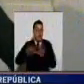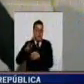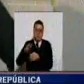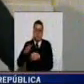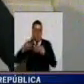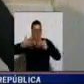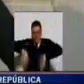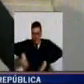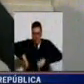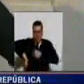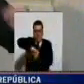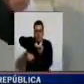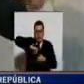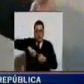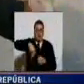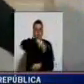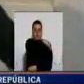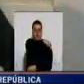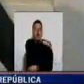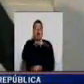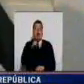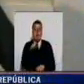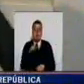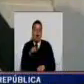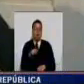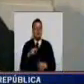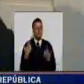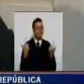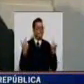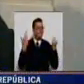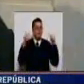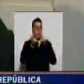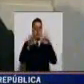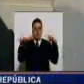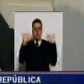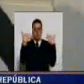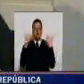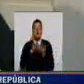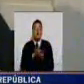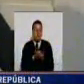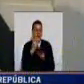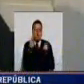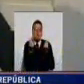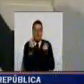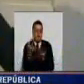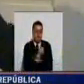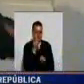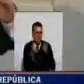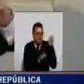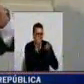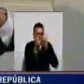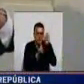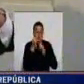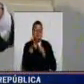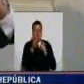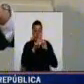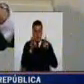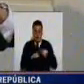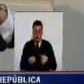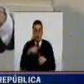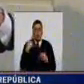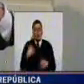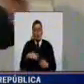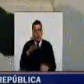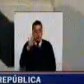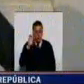prestigio que ganó como primer ministro y se dedicó a hacer negocios entre sospechosos y turbios por el mundo. Si ustedes entran a internet, esa